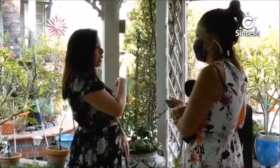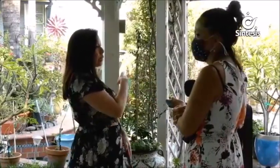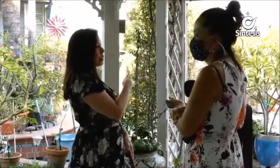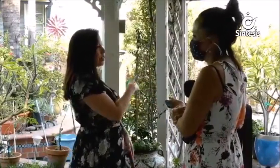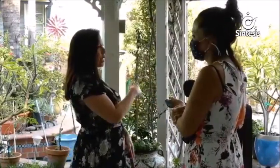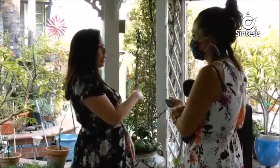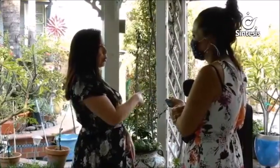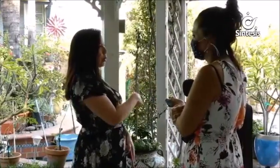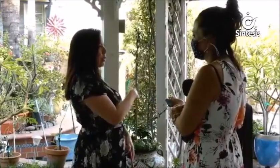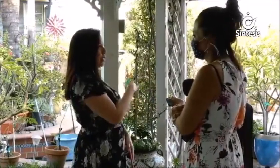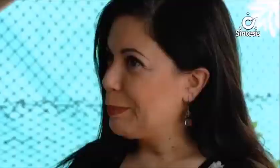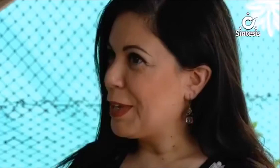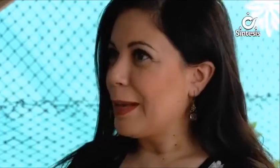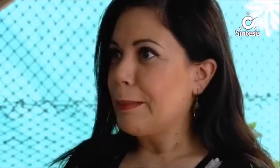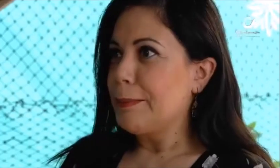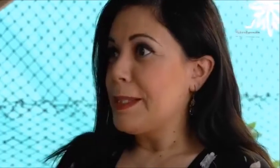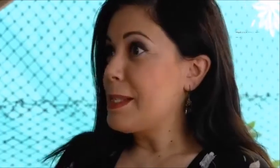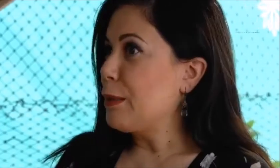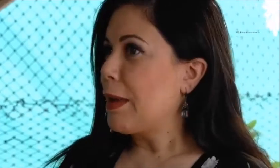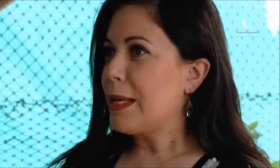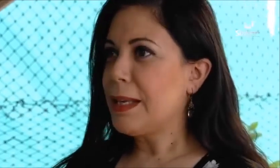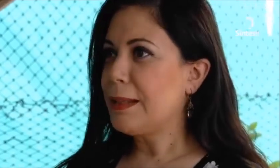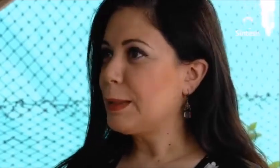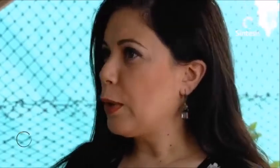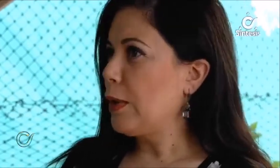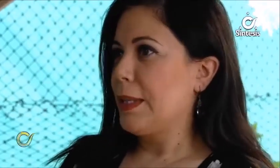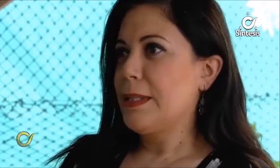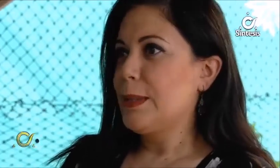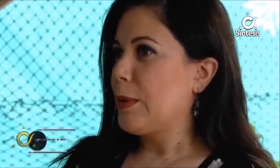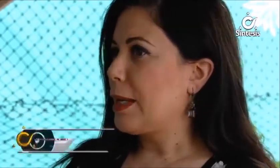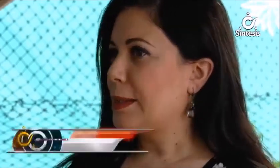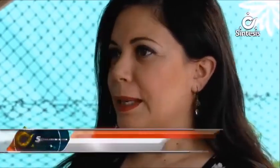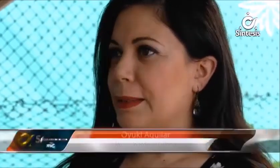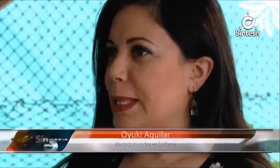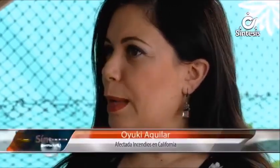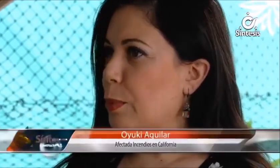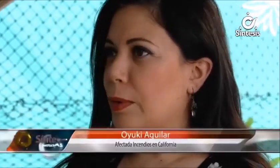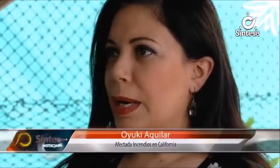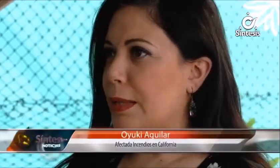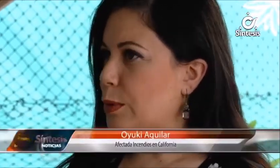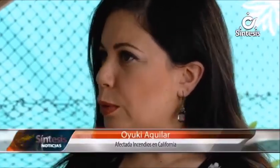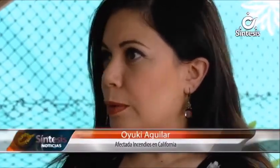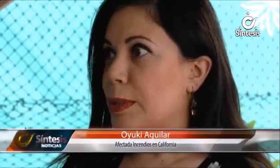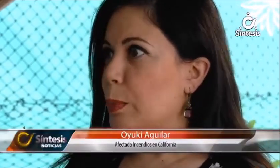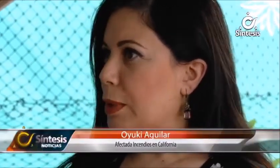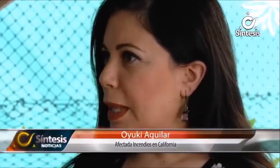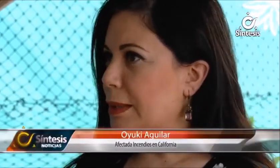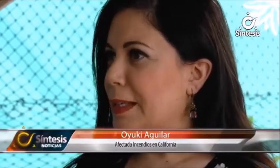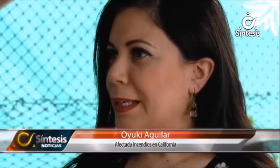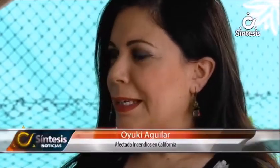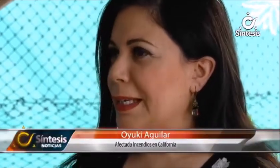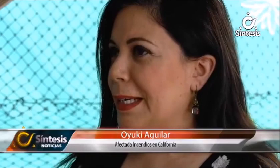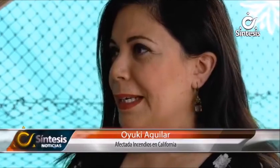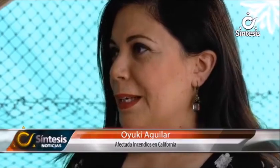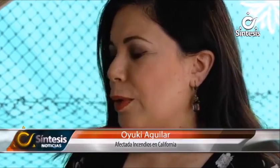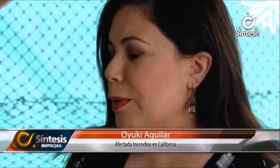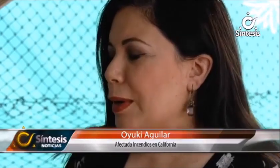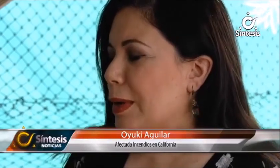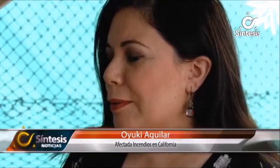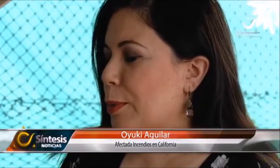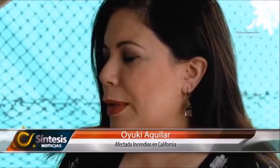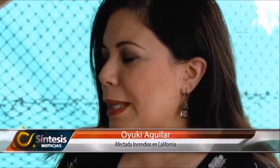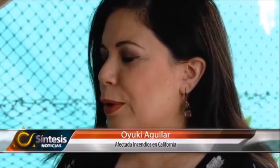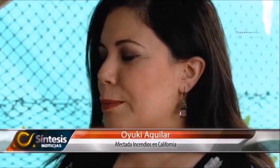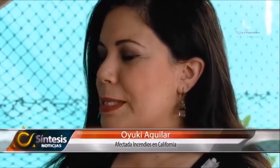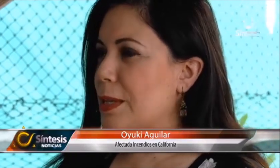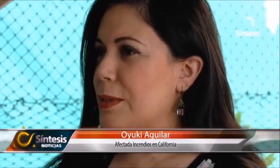como que no sabes ni por dónde empezar, porque estás en tu casa, todo lo que tienes en tu casa está ahí por una razón, todo es importante. Y yo lo único